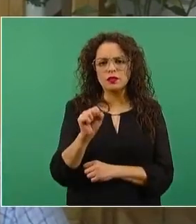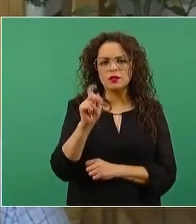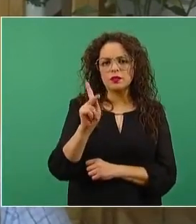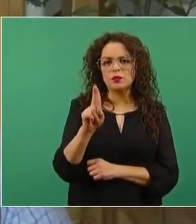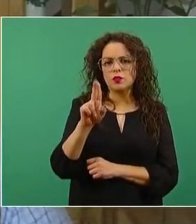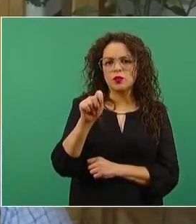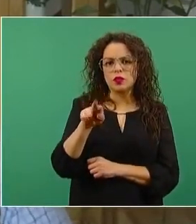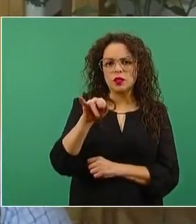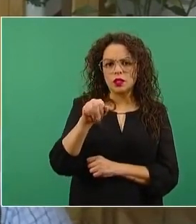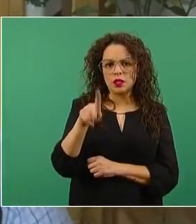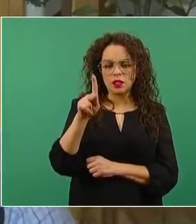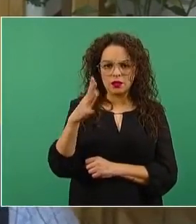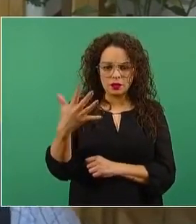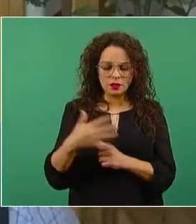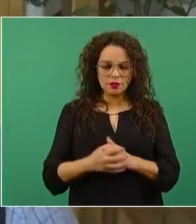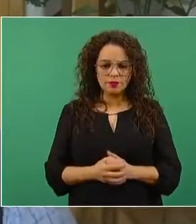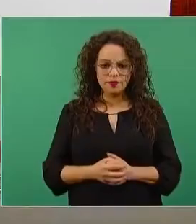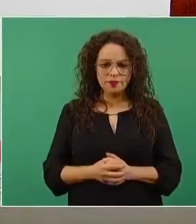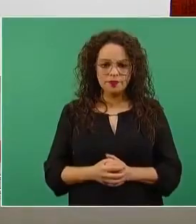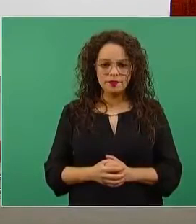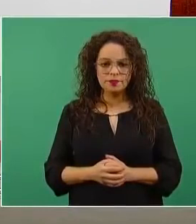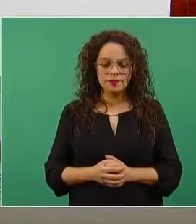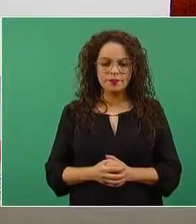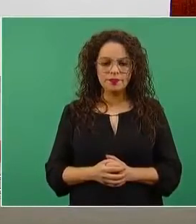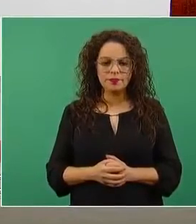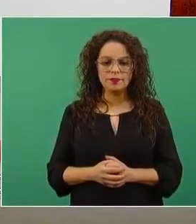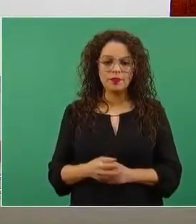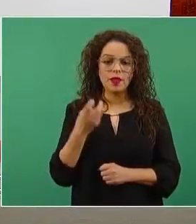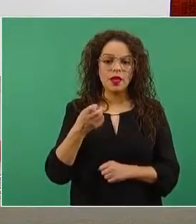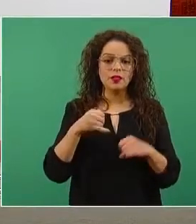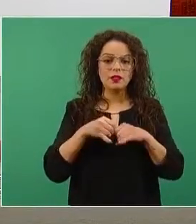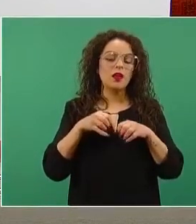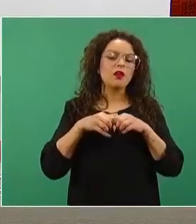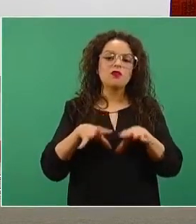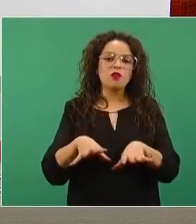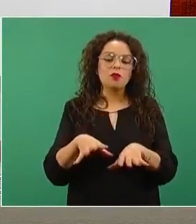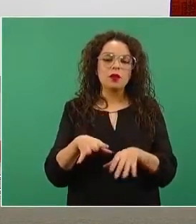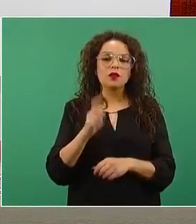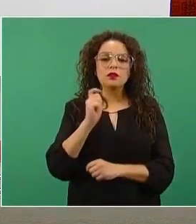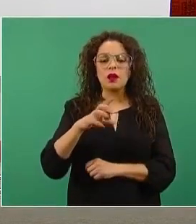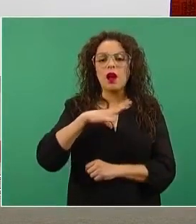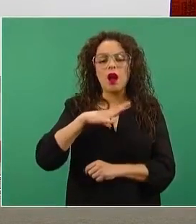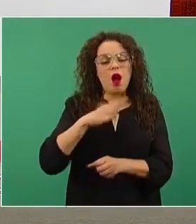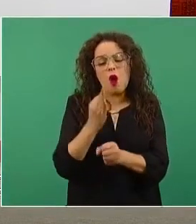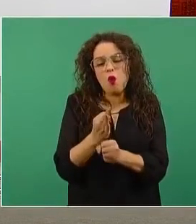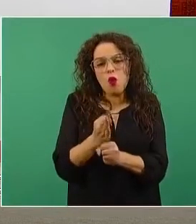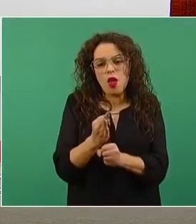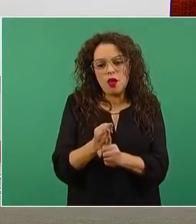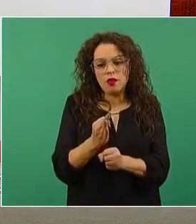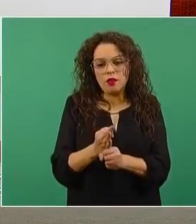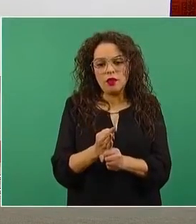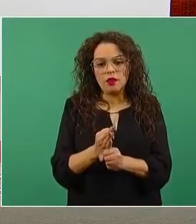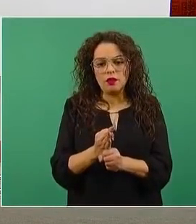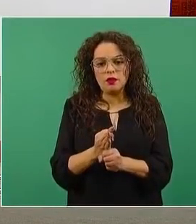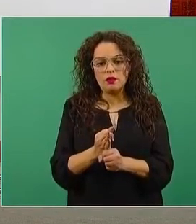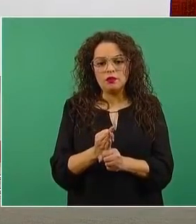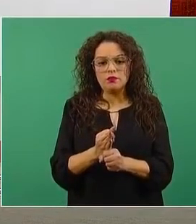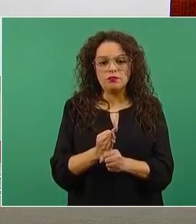5. Entonces, bueno, esa es la actualización de la información que tenemos hasta el momento. Vamos a